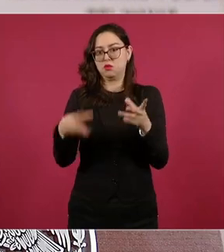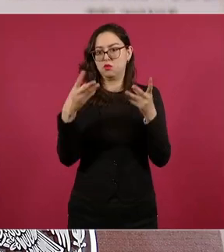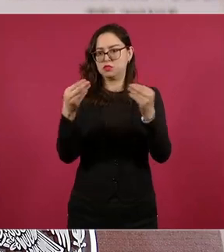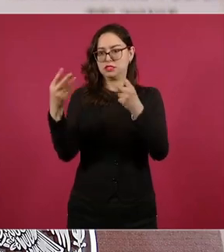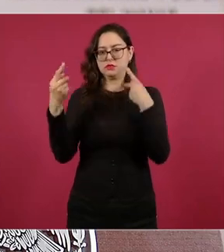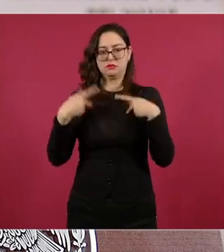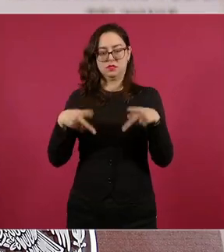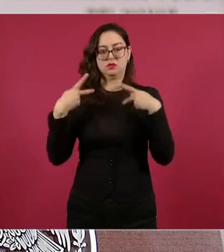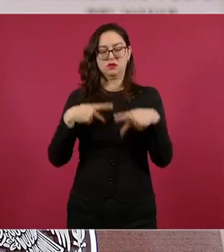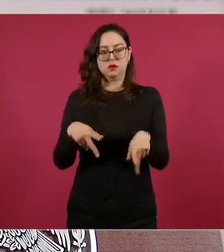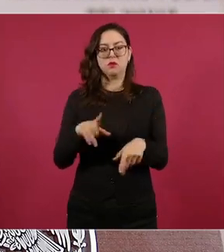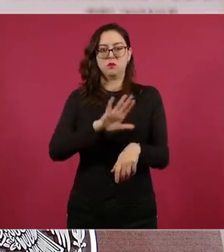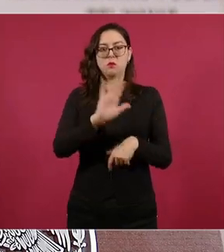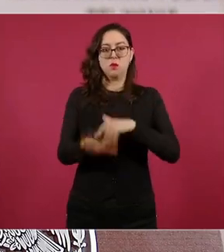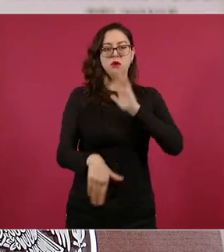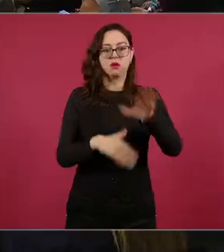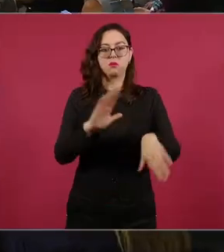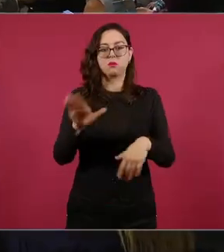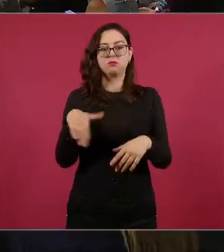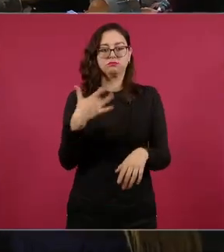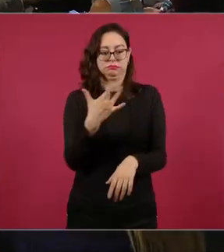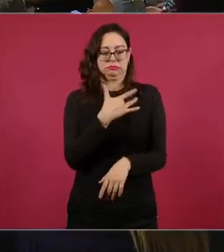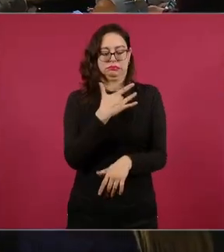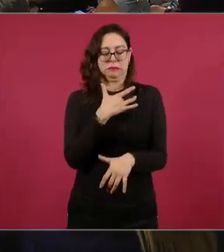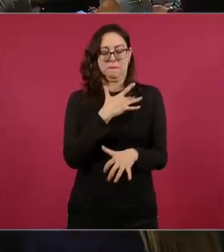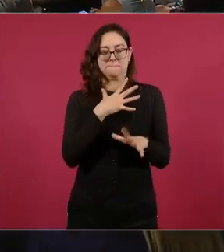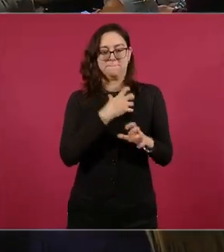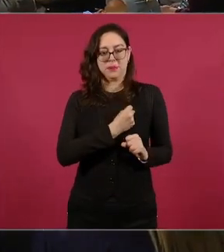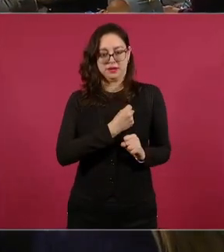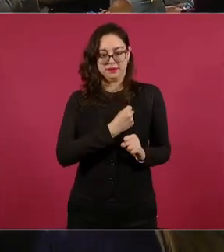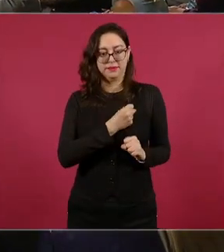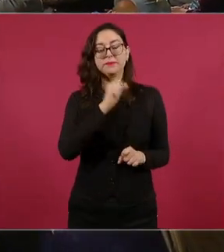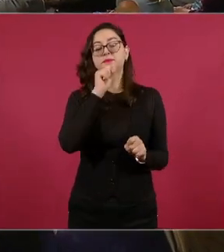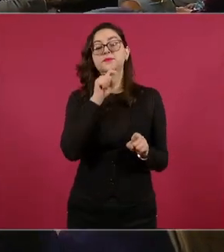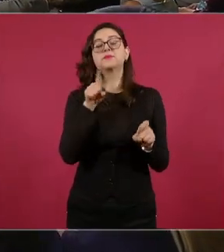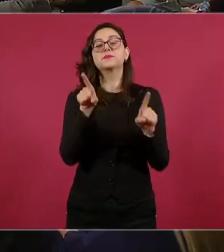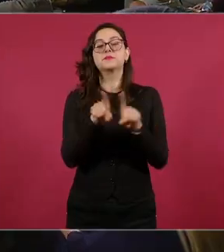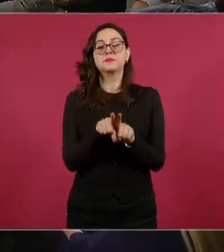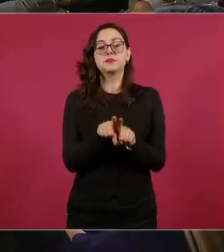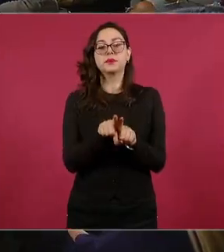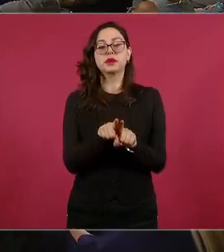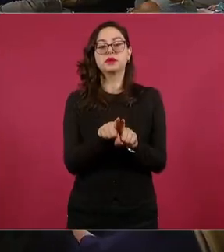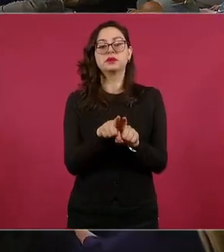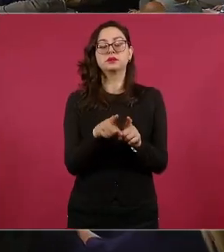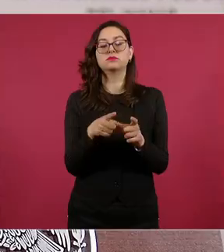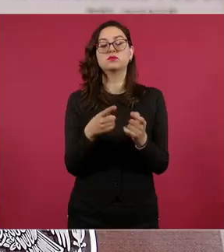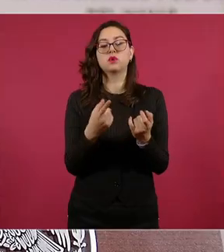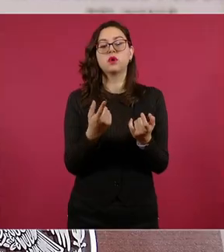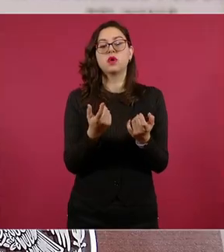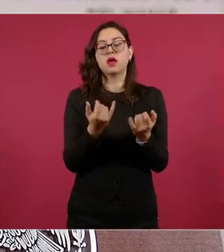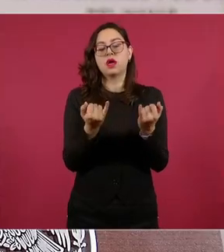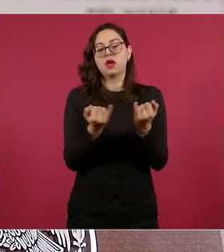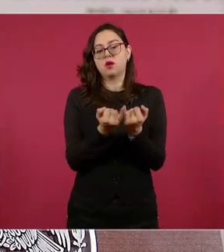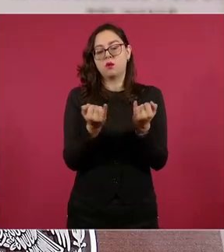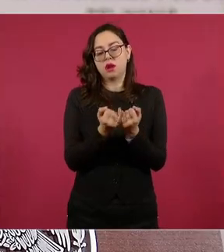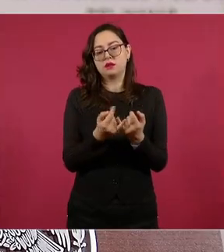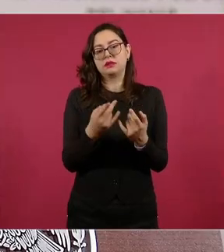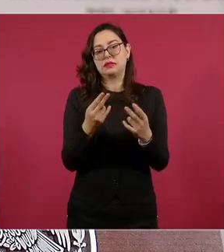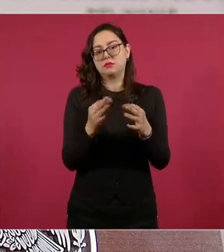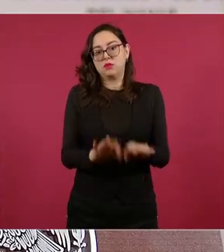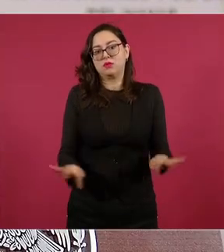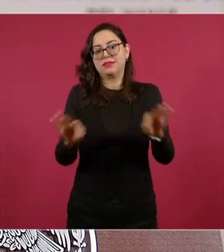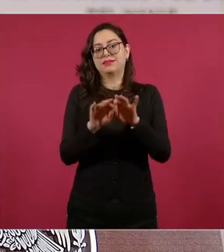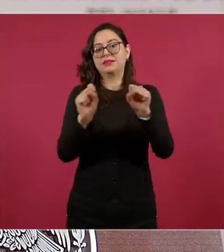país. Y el crecimiento en consecuencia de las salas de hemodinamia por el encargo que